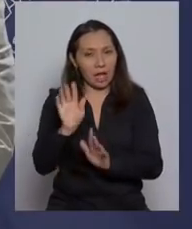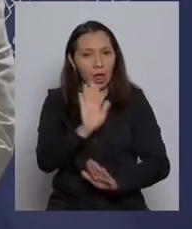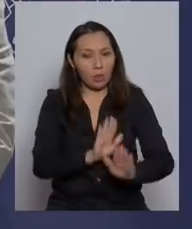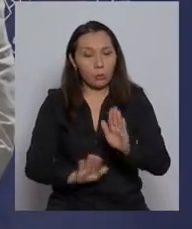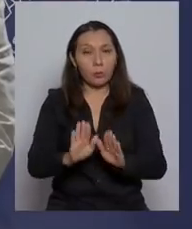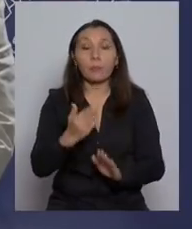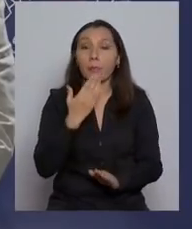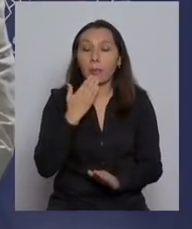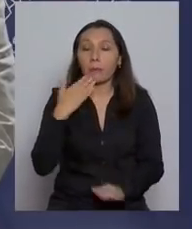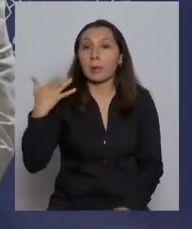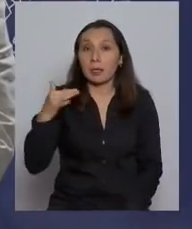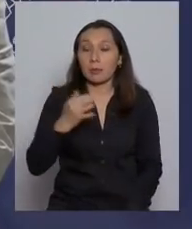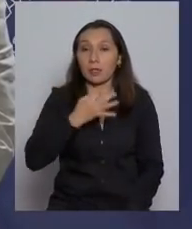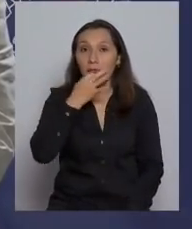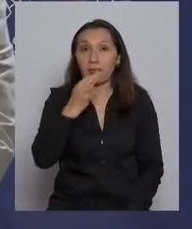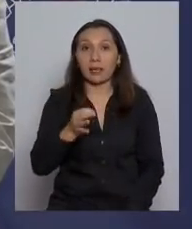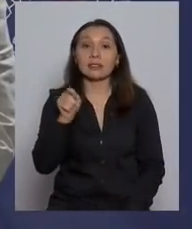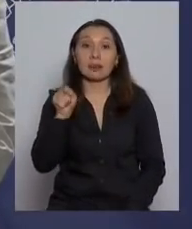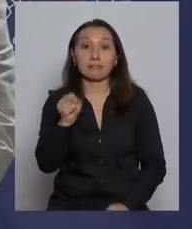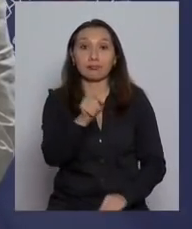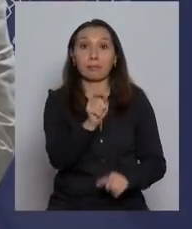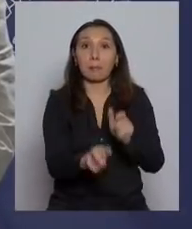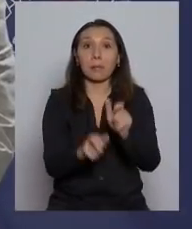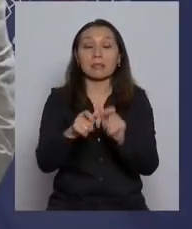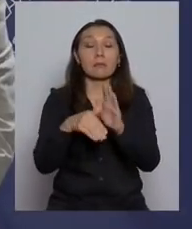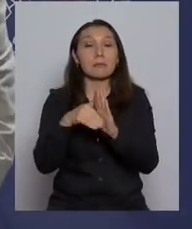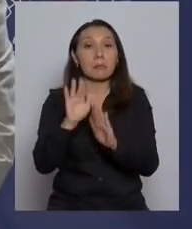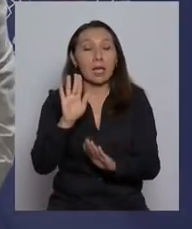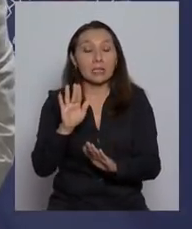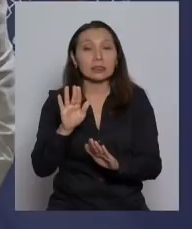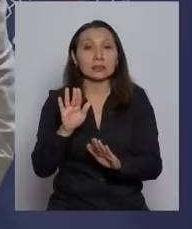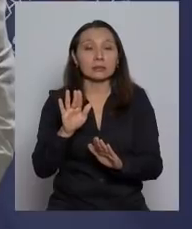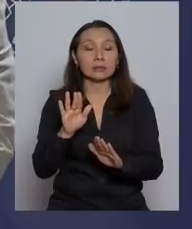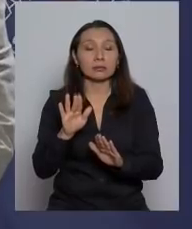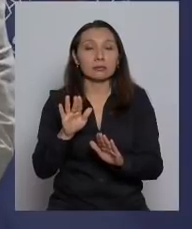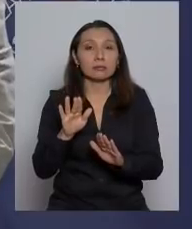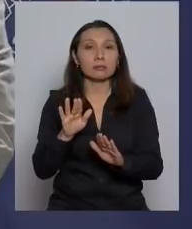También es importante decir que de estas personas,